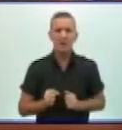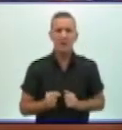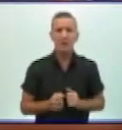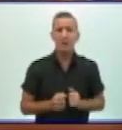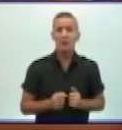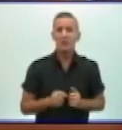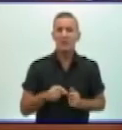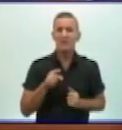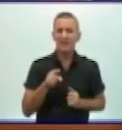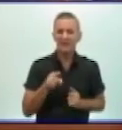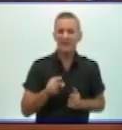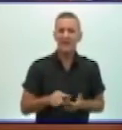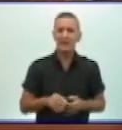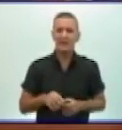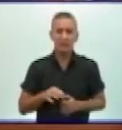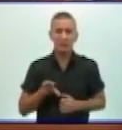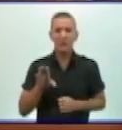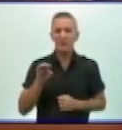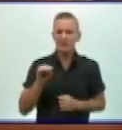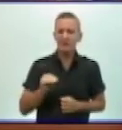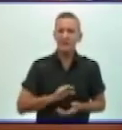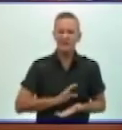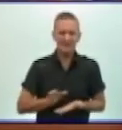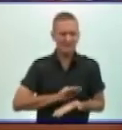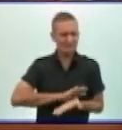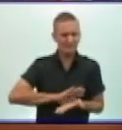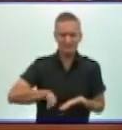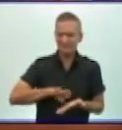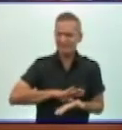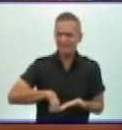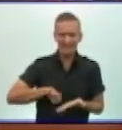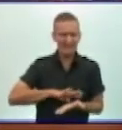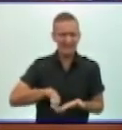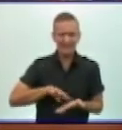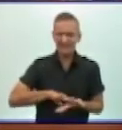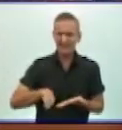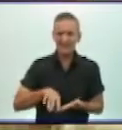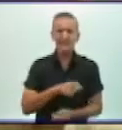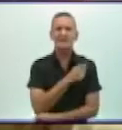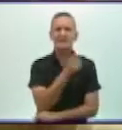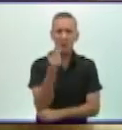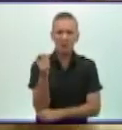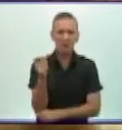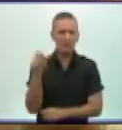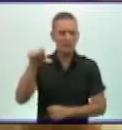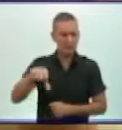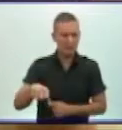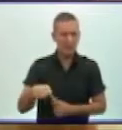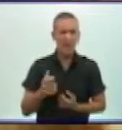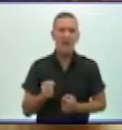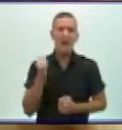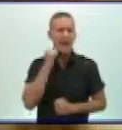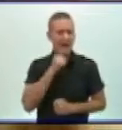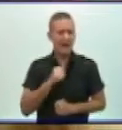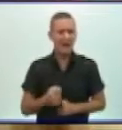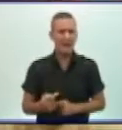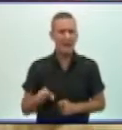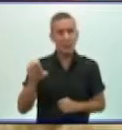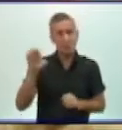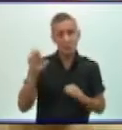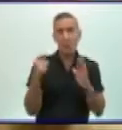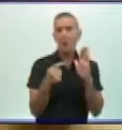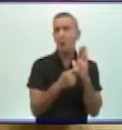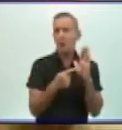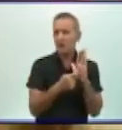que se depure ese claustro, o sea, esencialmente, que sean expulsados de la universidad estos profesores. Además, un elemento que hoy para